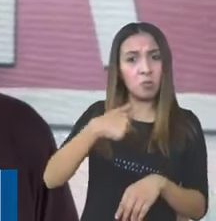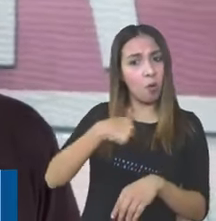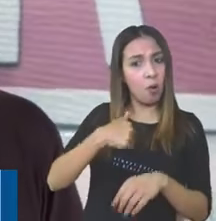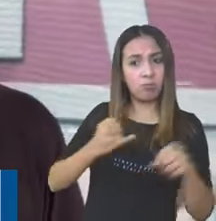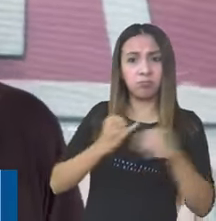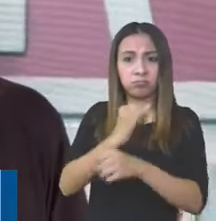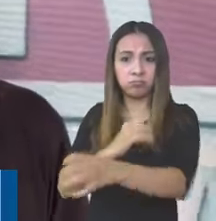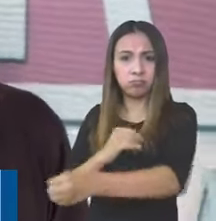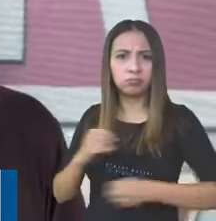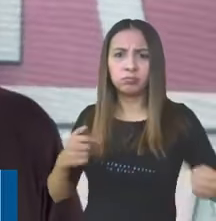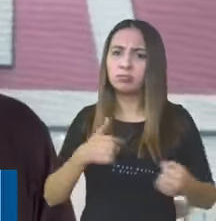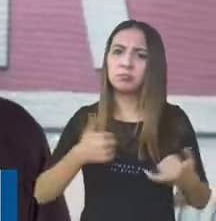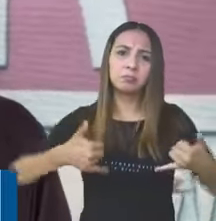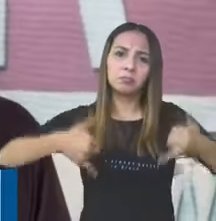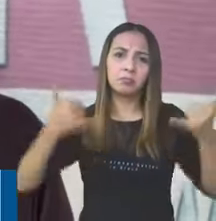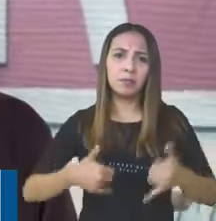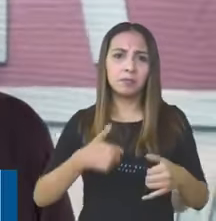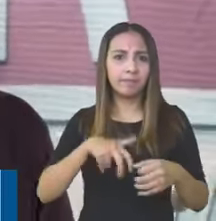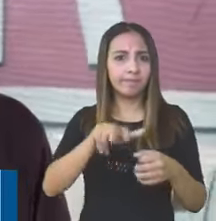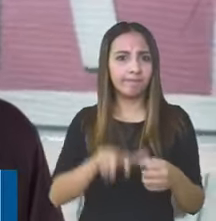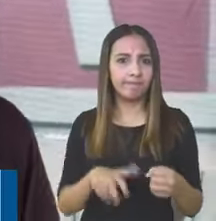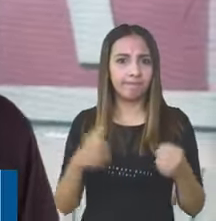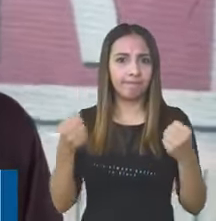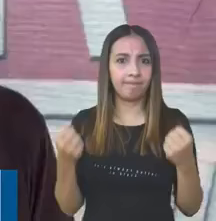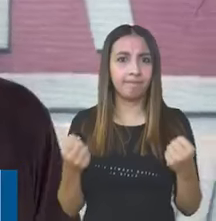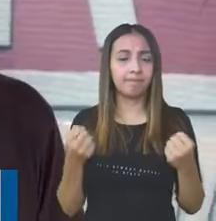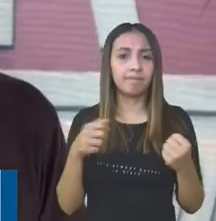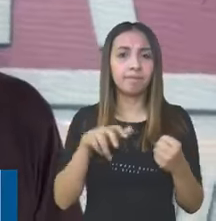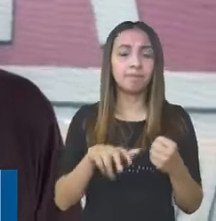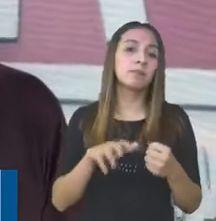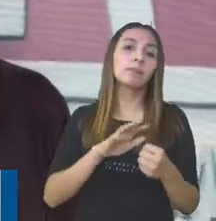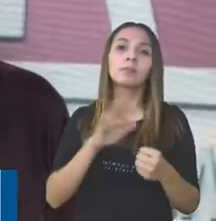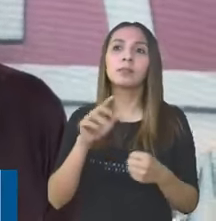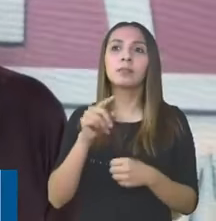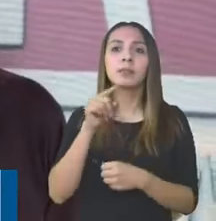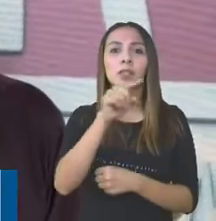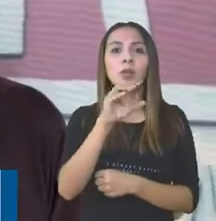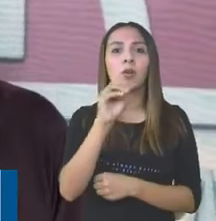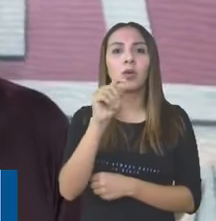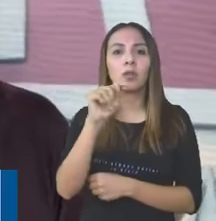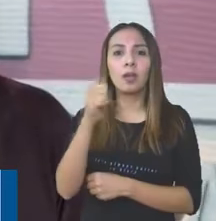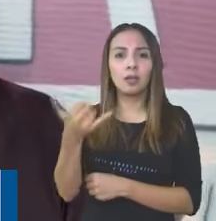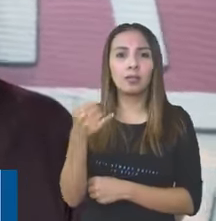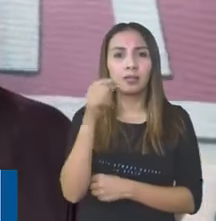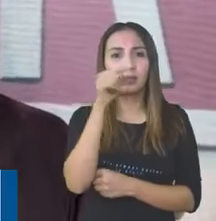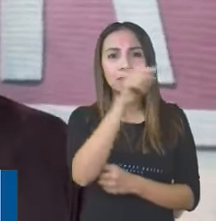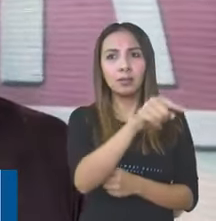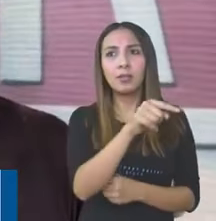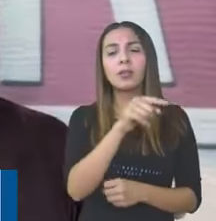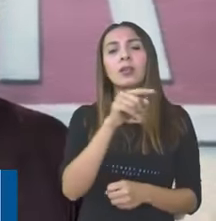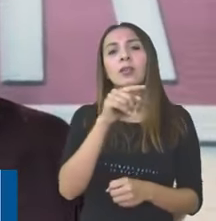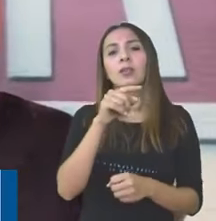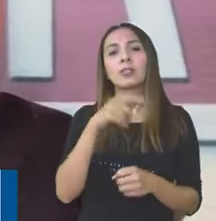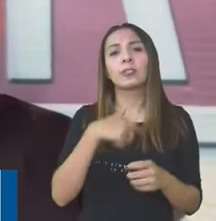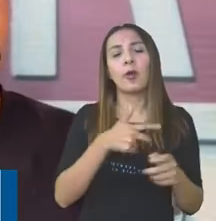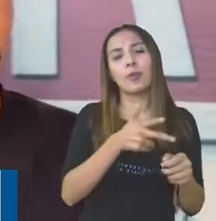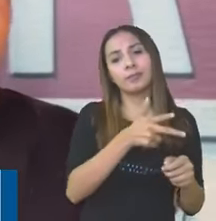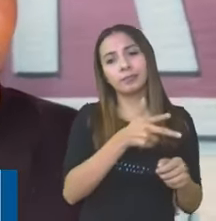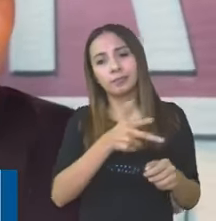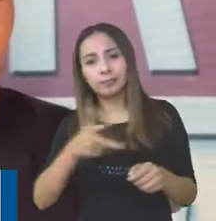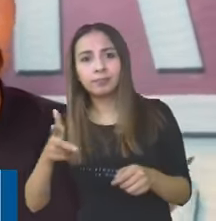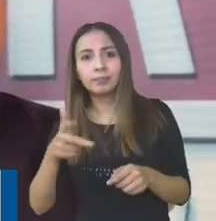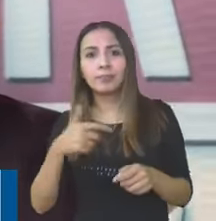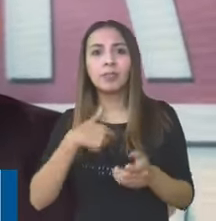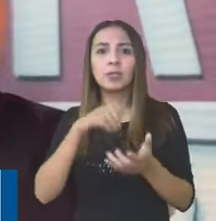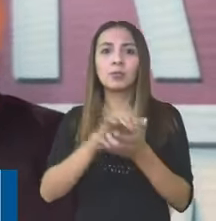No me bajé. Llegando a Otay, otra vez donde está su corralón, me orillo para que mi esposa se baje al sanitario.